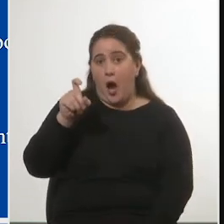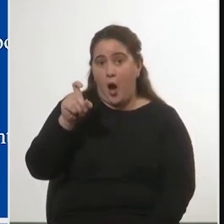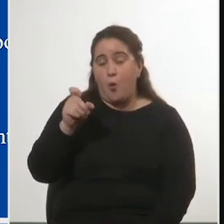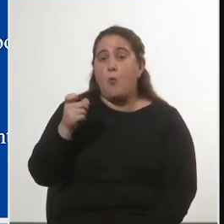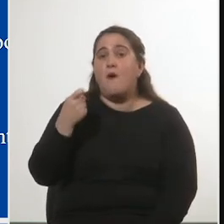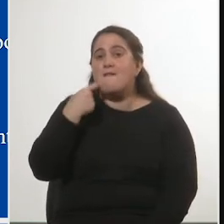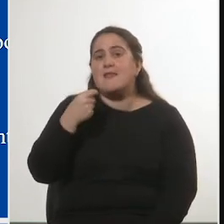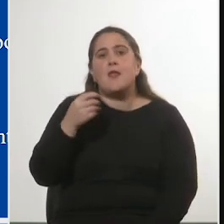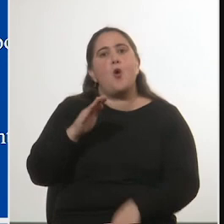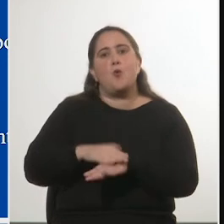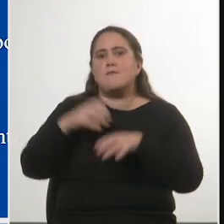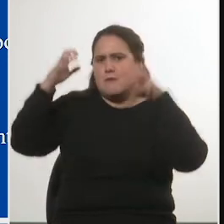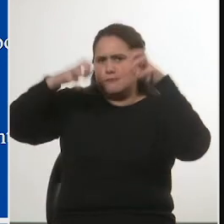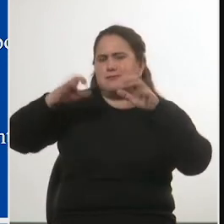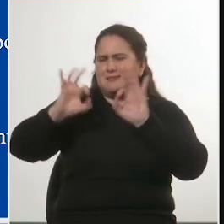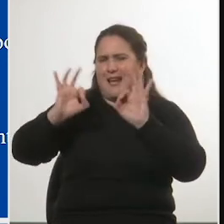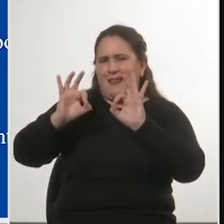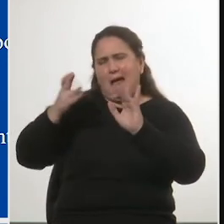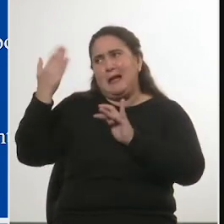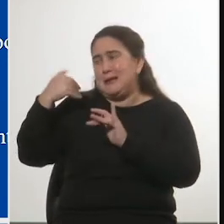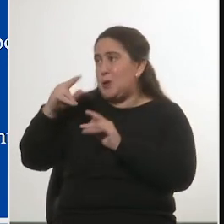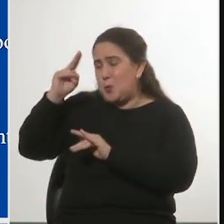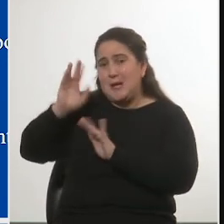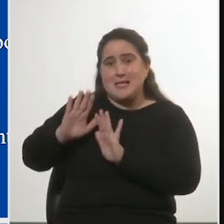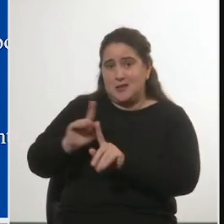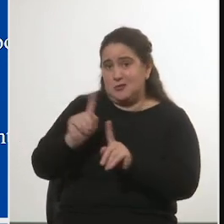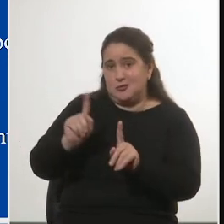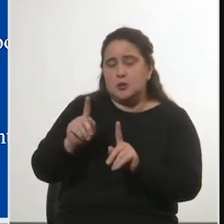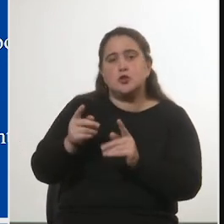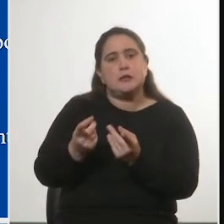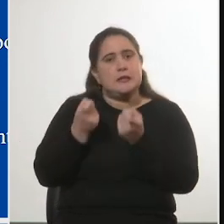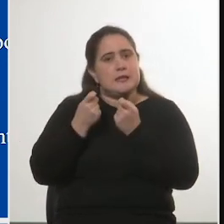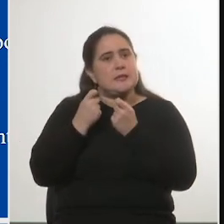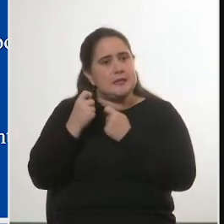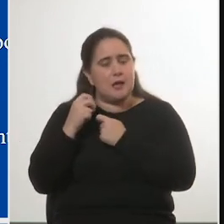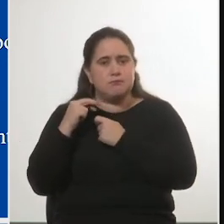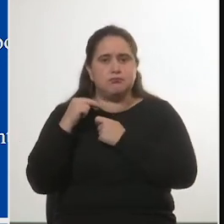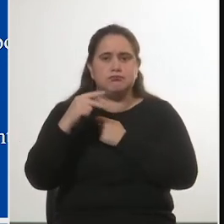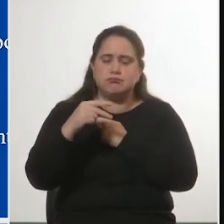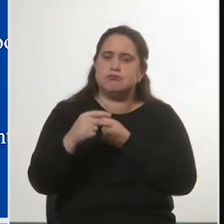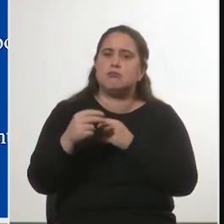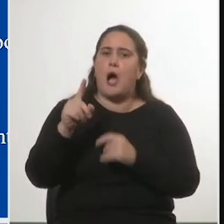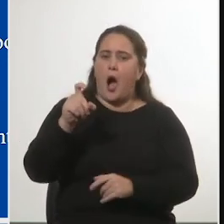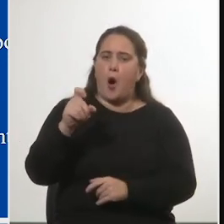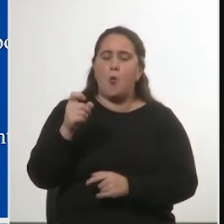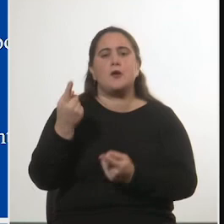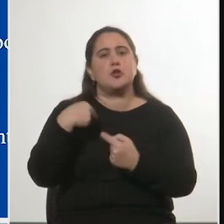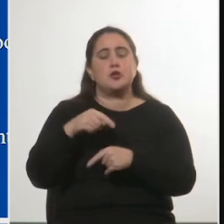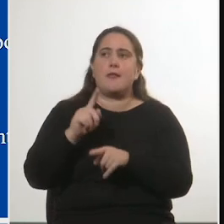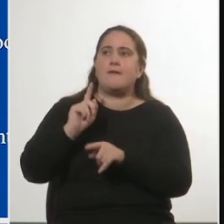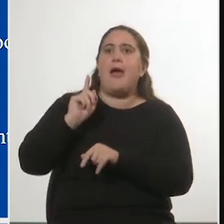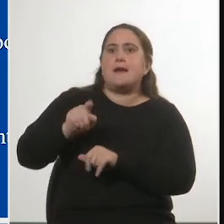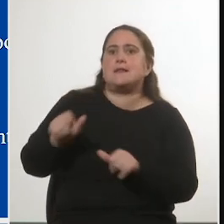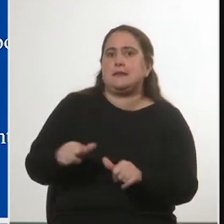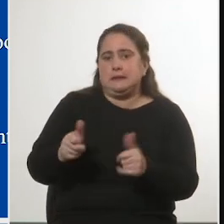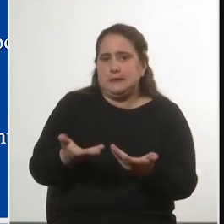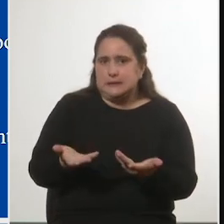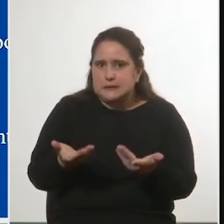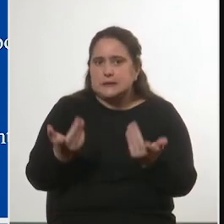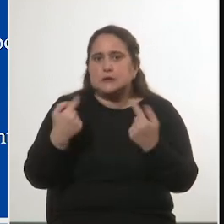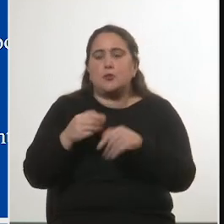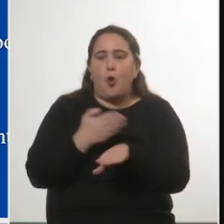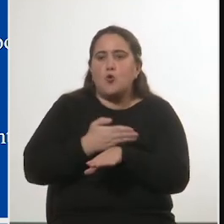es producto de la sequía sin precedentes en Uruguay. La necesidad de mantener la disponibilidad de agua obligó a tomar acciones que